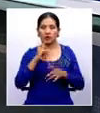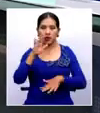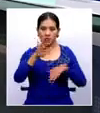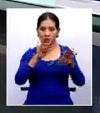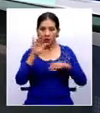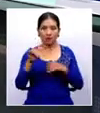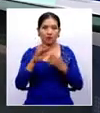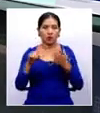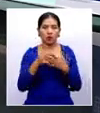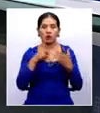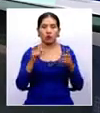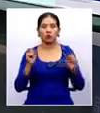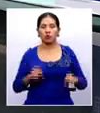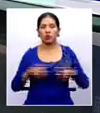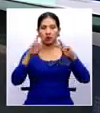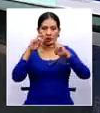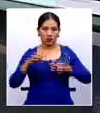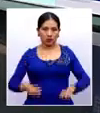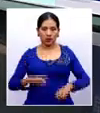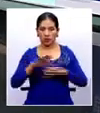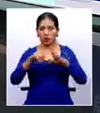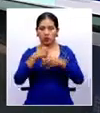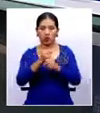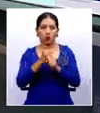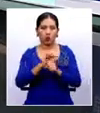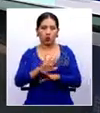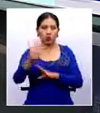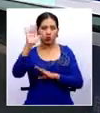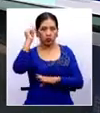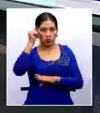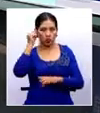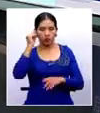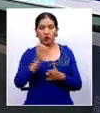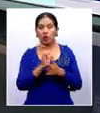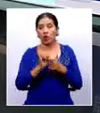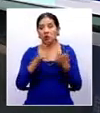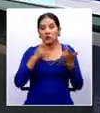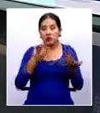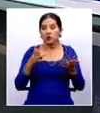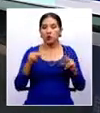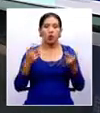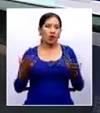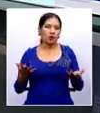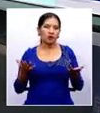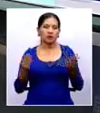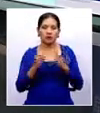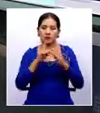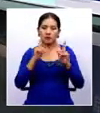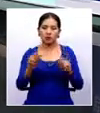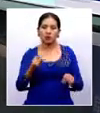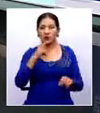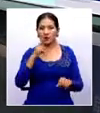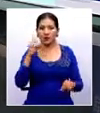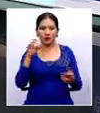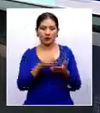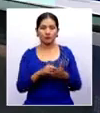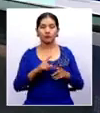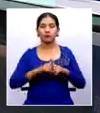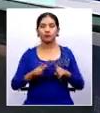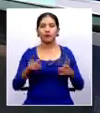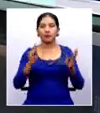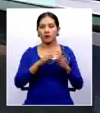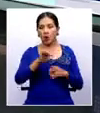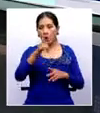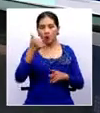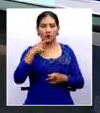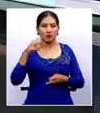a poder revisar las obras del gobierno o diciendo que no hay, pues, también pueden decirlo. ¿No era otra vía,